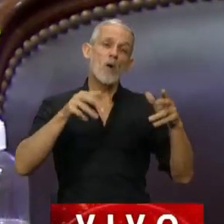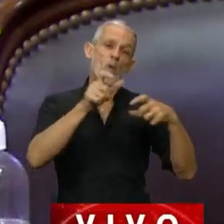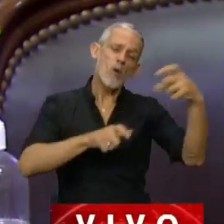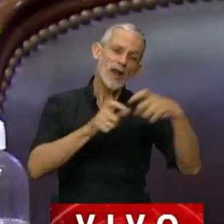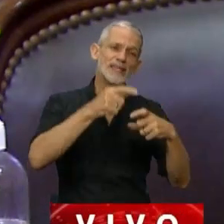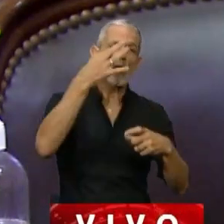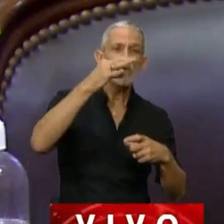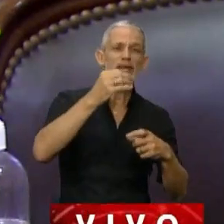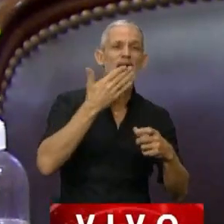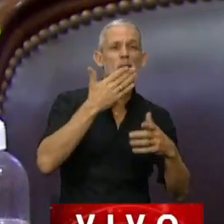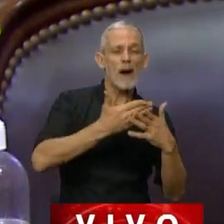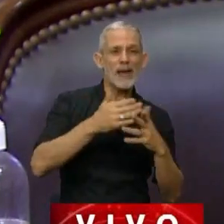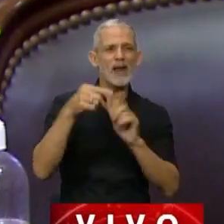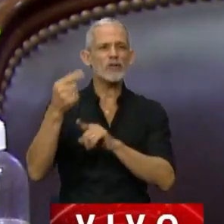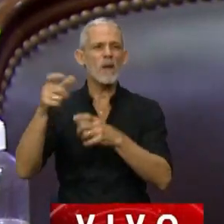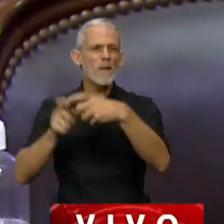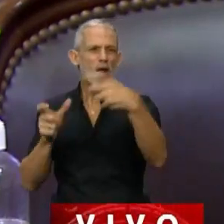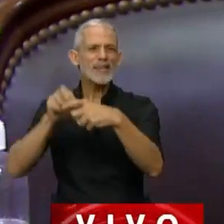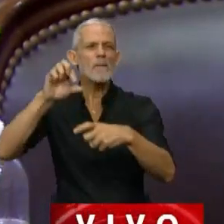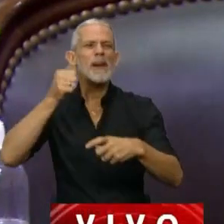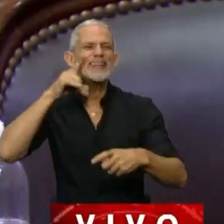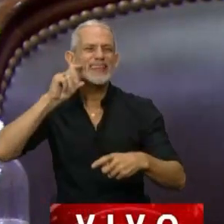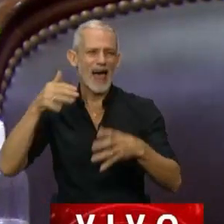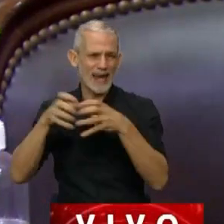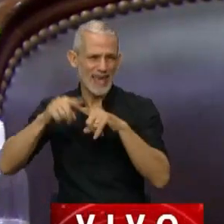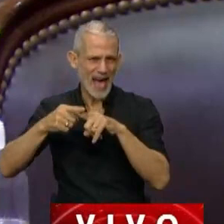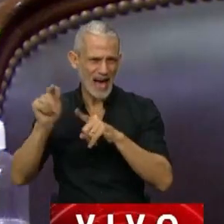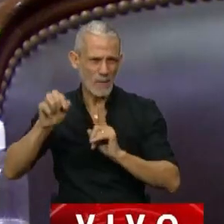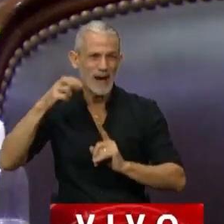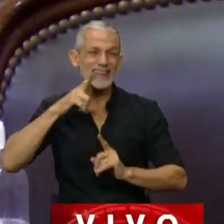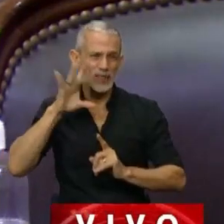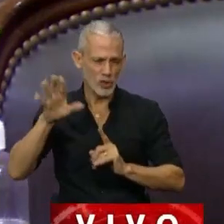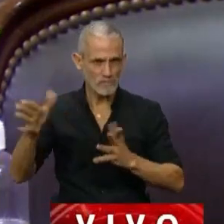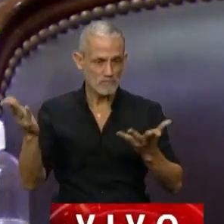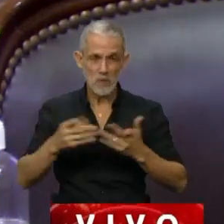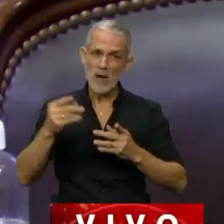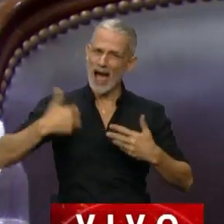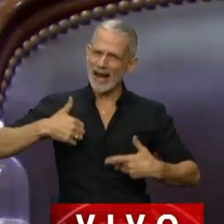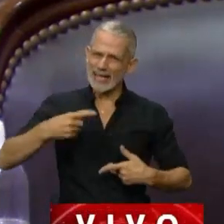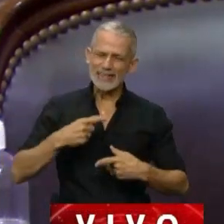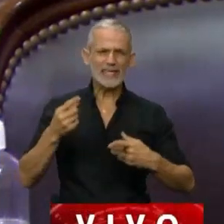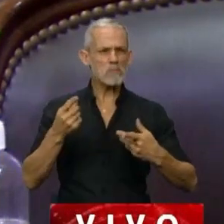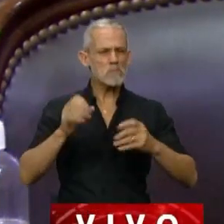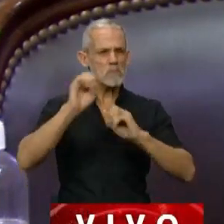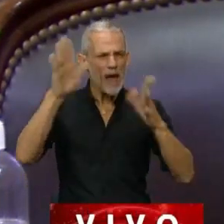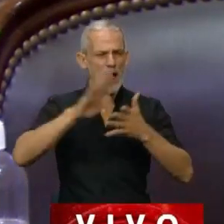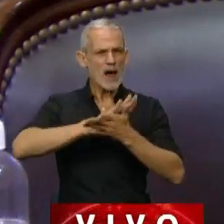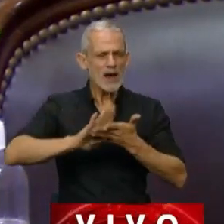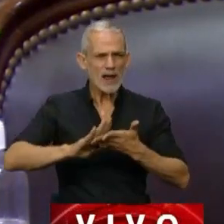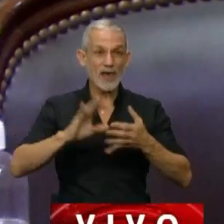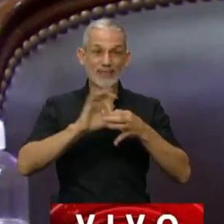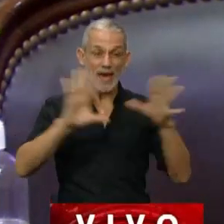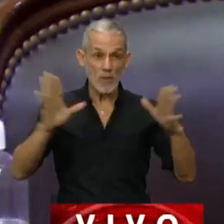boleta partidaria. En Argentina, un país donde la transparencia y la fortaleza de nuestra